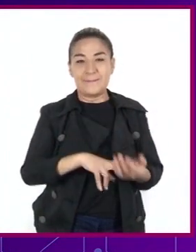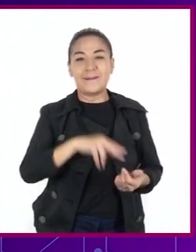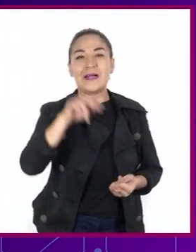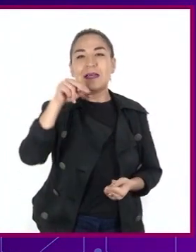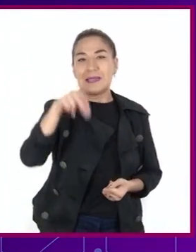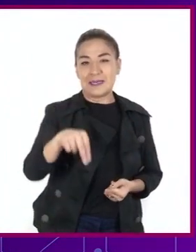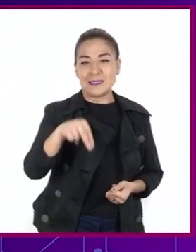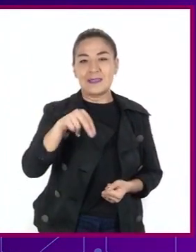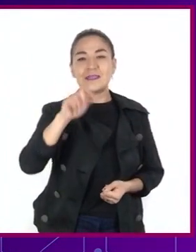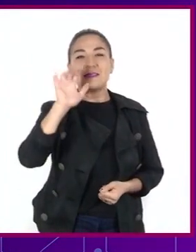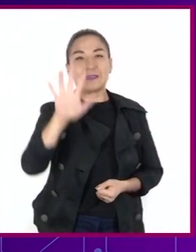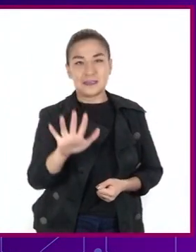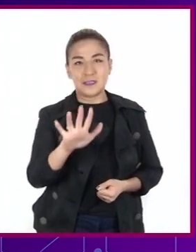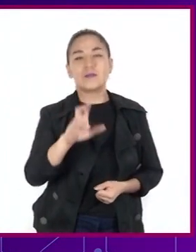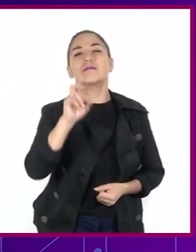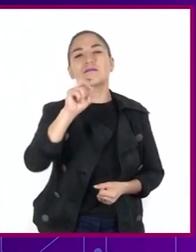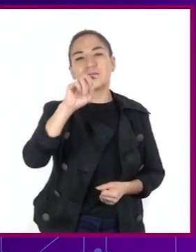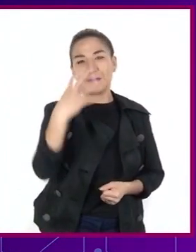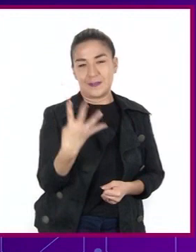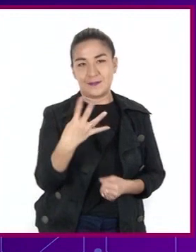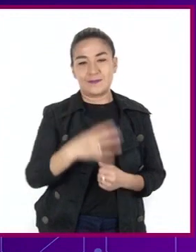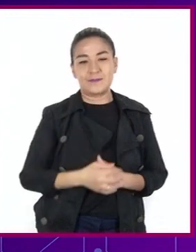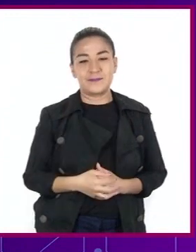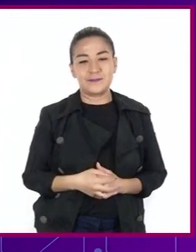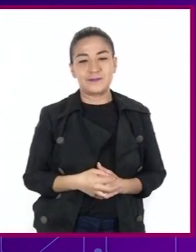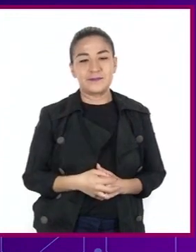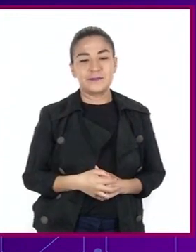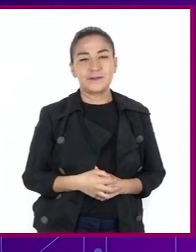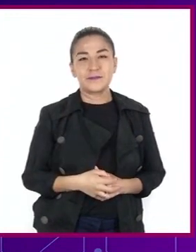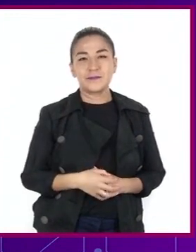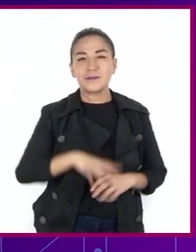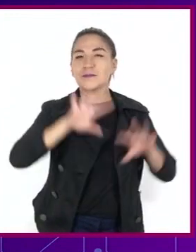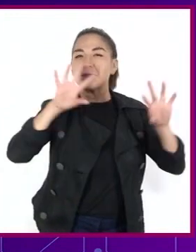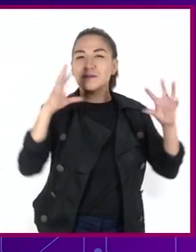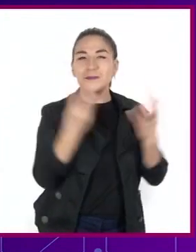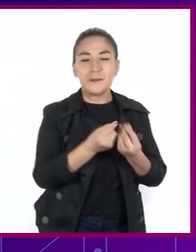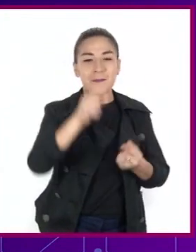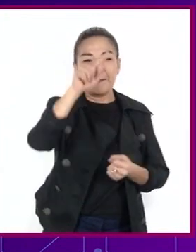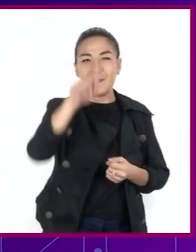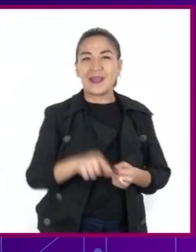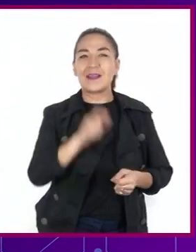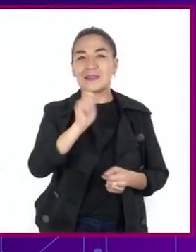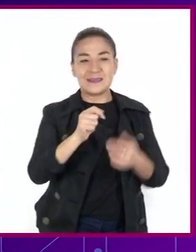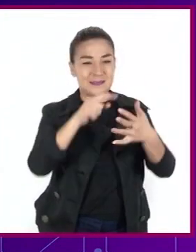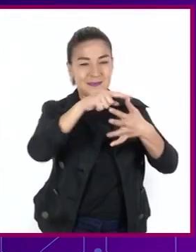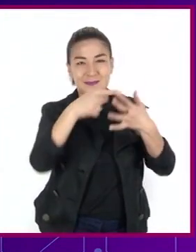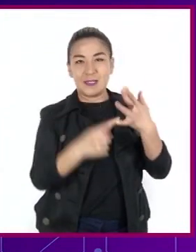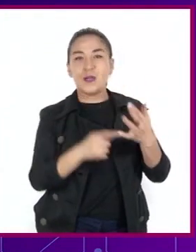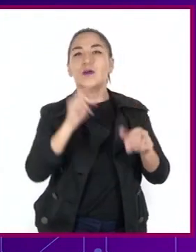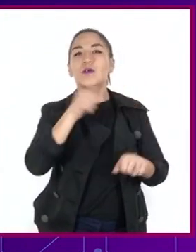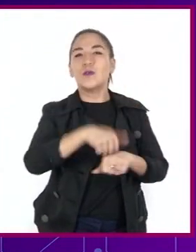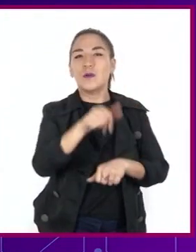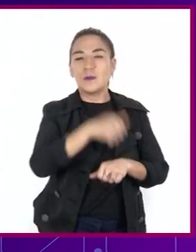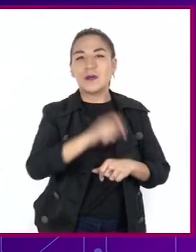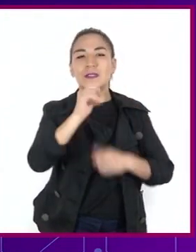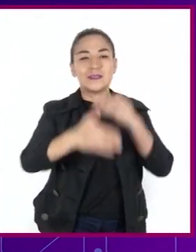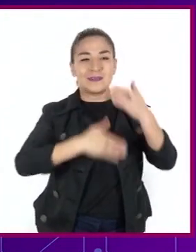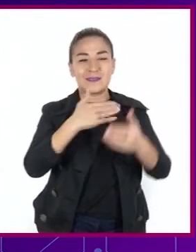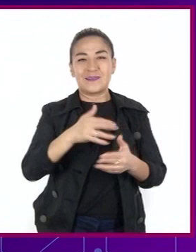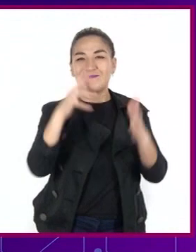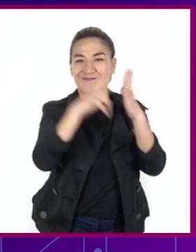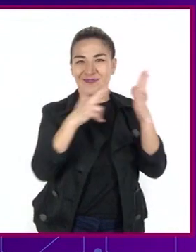el término es 34. Al calcular los primeros 5 términos de la sucesión que genera la